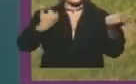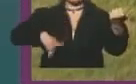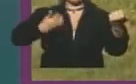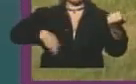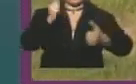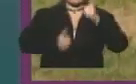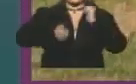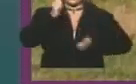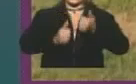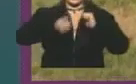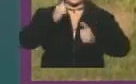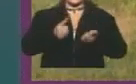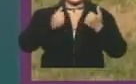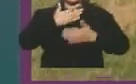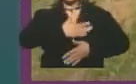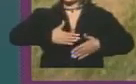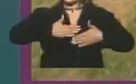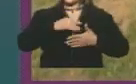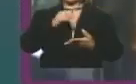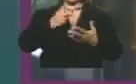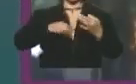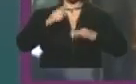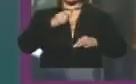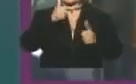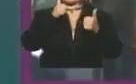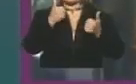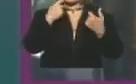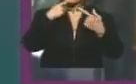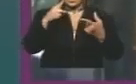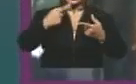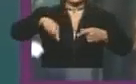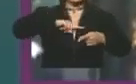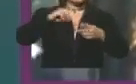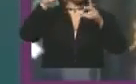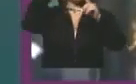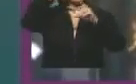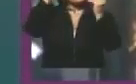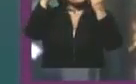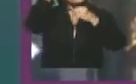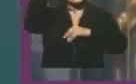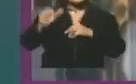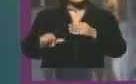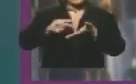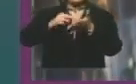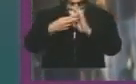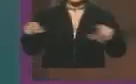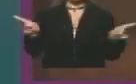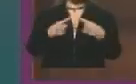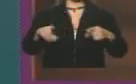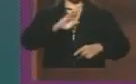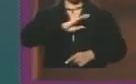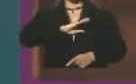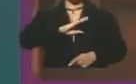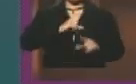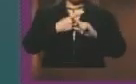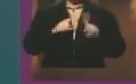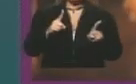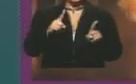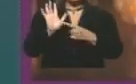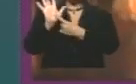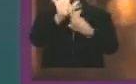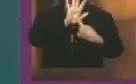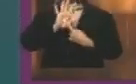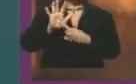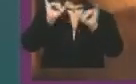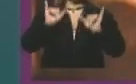Arpa, cuatro y maracas ejecutando un sabroso joropo, que es parte de las muchas formas de nuestra música llanera, pero que